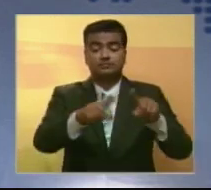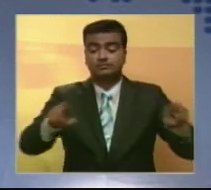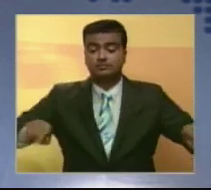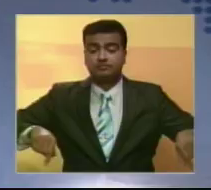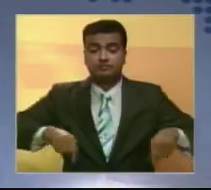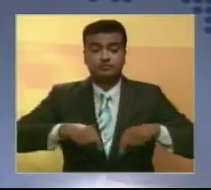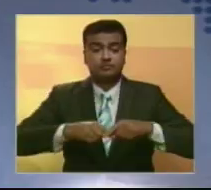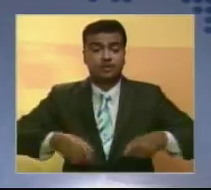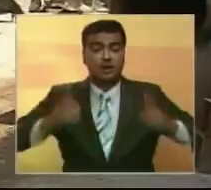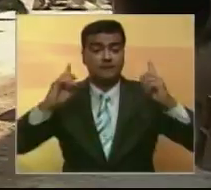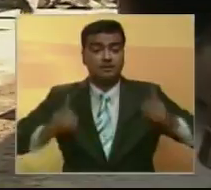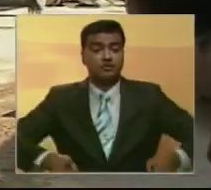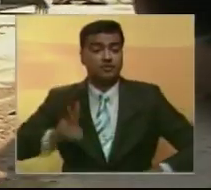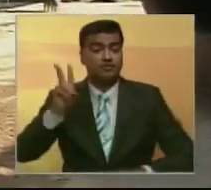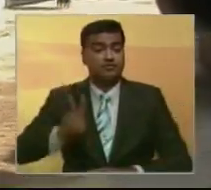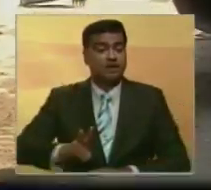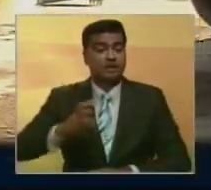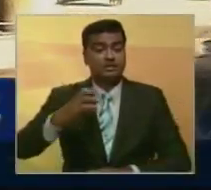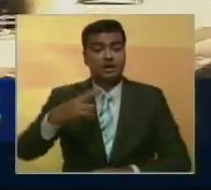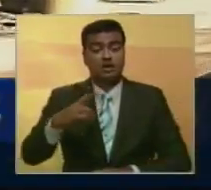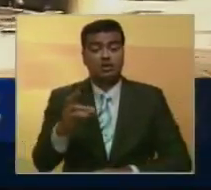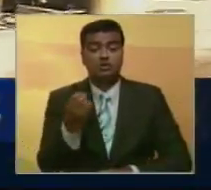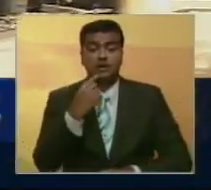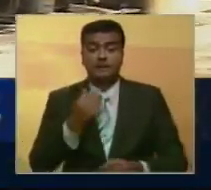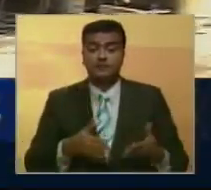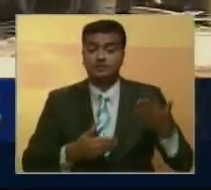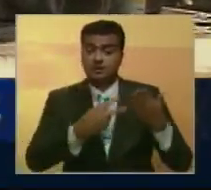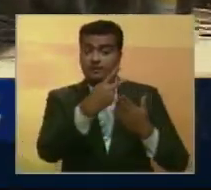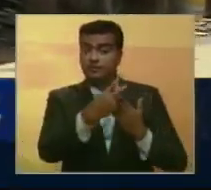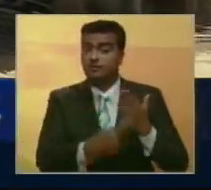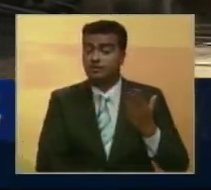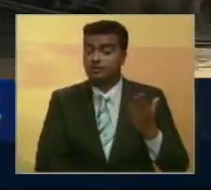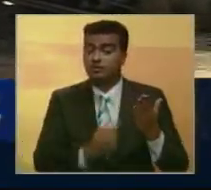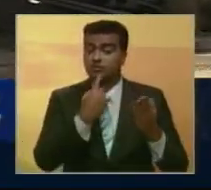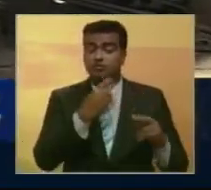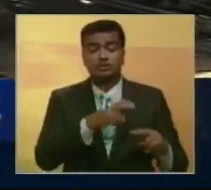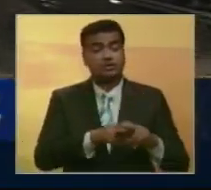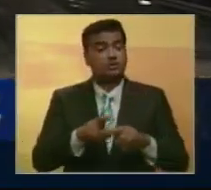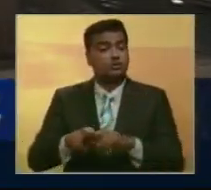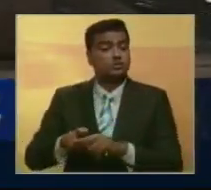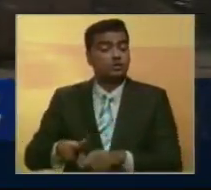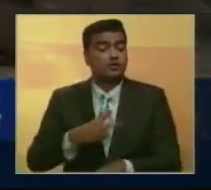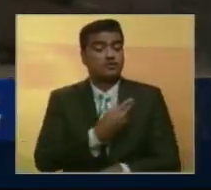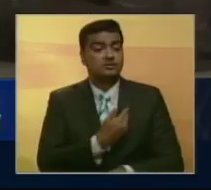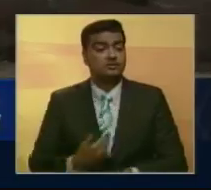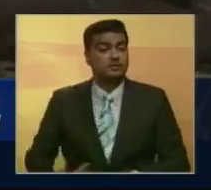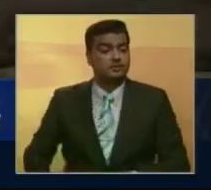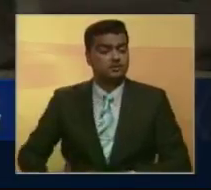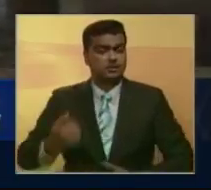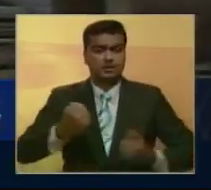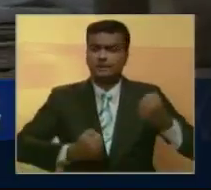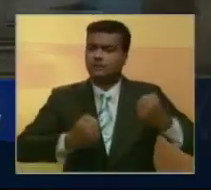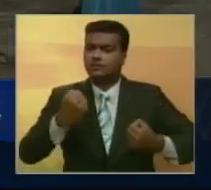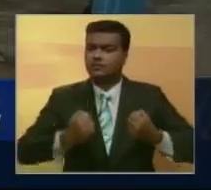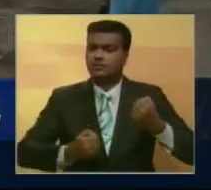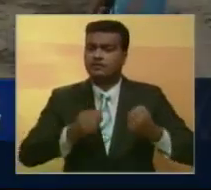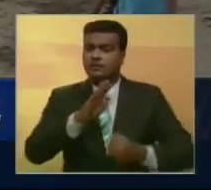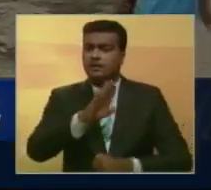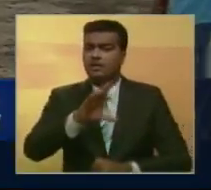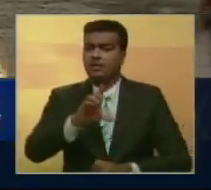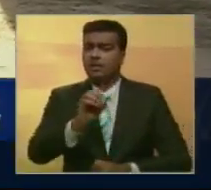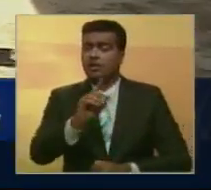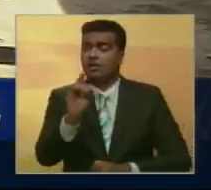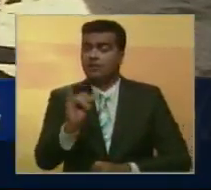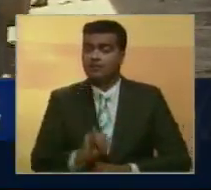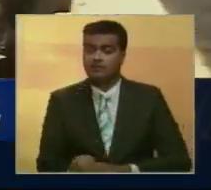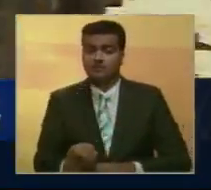autopista Vallecoche. Méndez aseguró que al inicio del proyecto sostuvo una reunión con el viceministro de Transporte, Bernardo López,